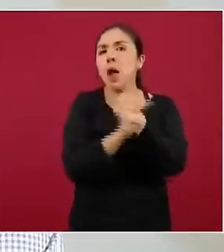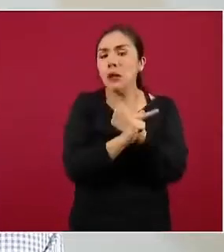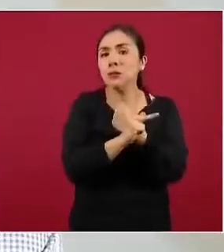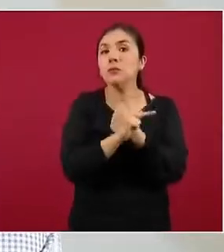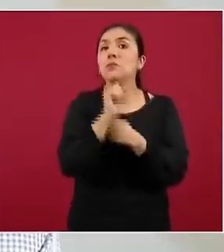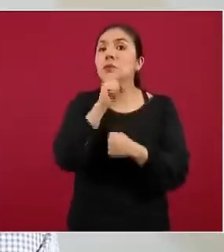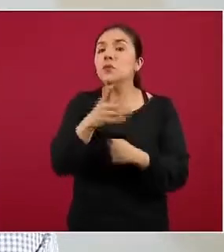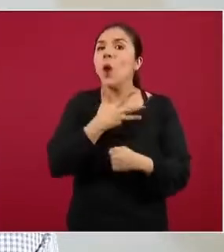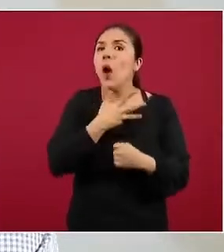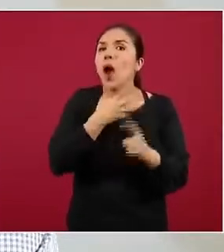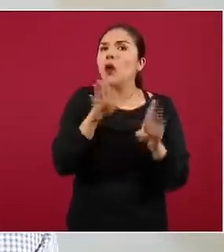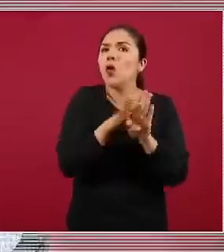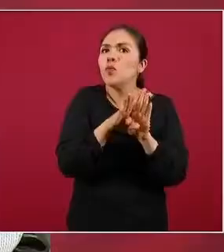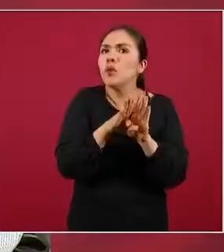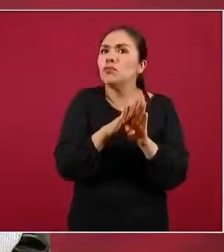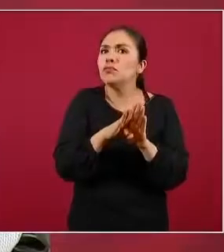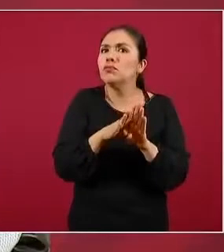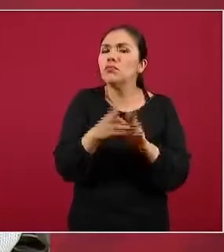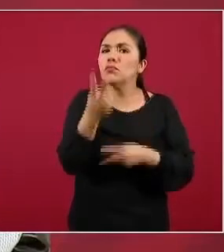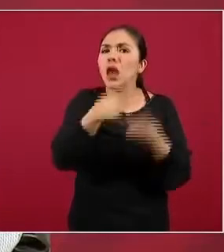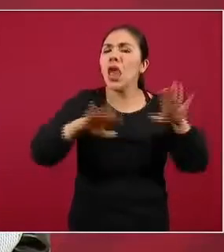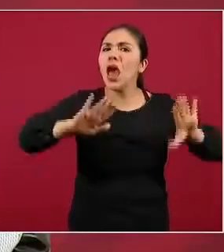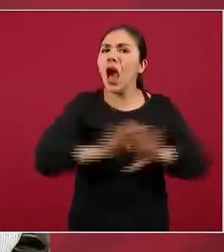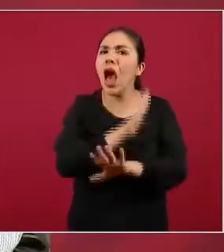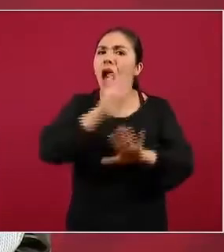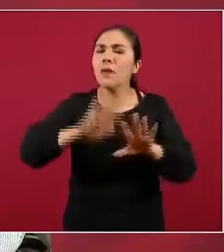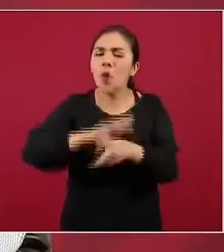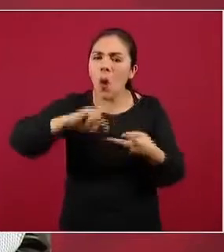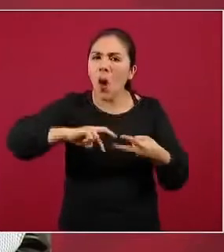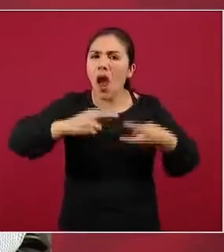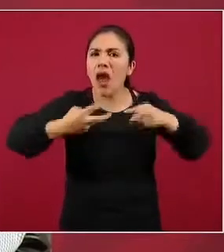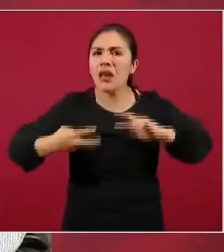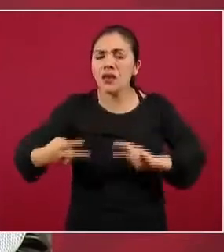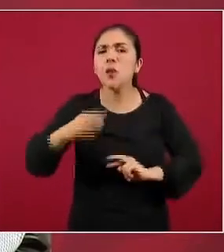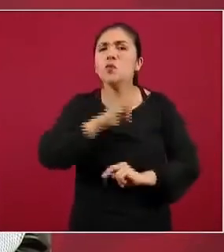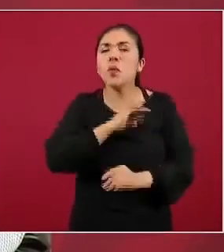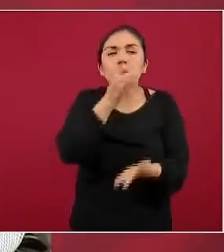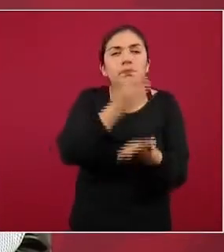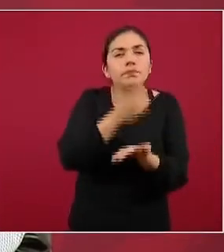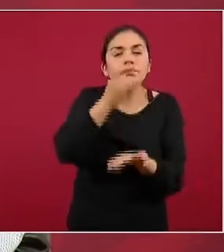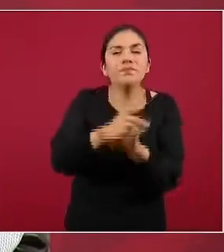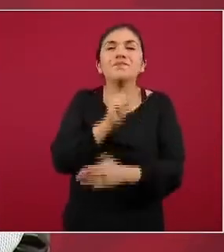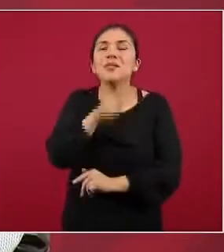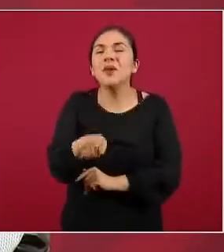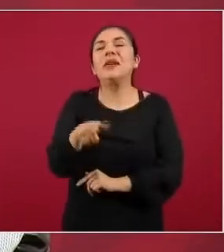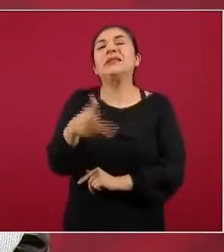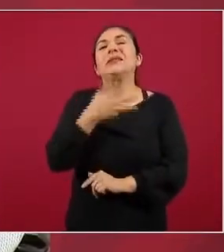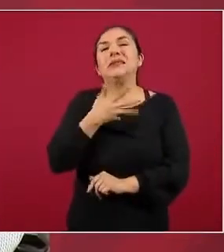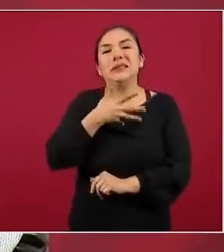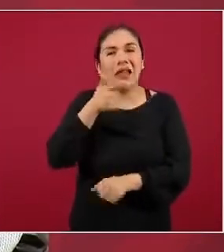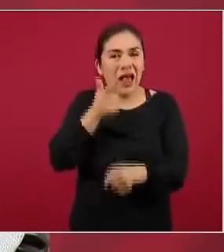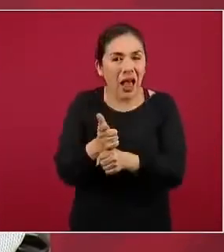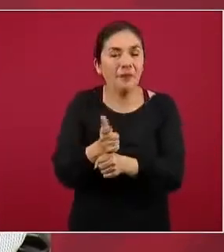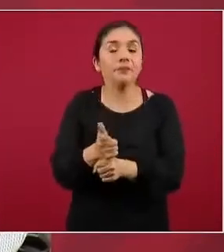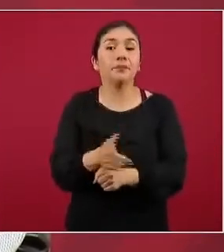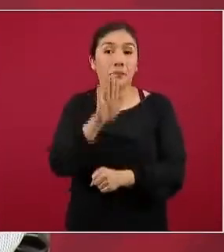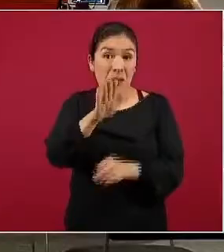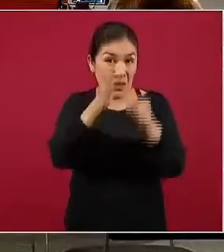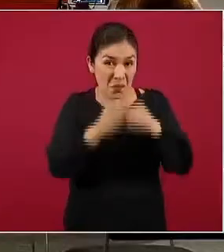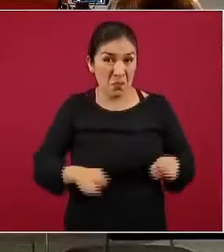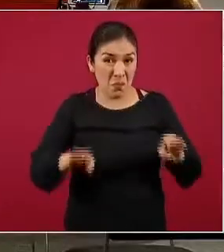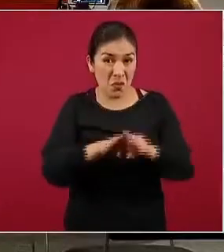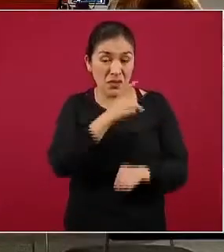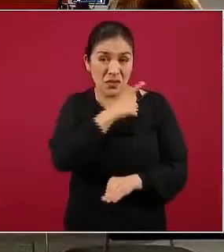la secuenciación genética ha permitido llevar a cabo la identificación del mismo. Lo importante y lo que habría